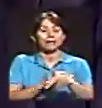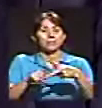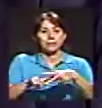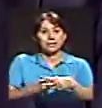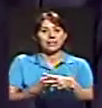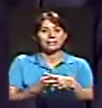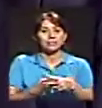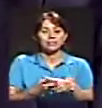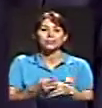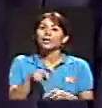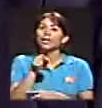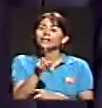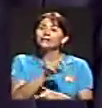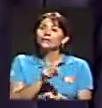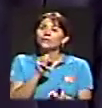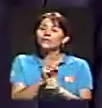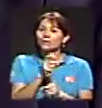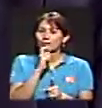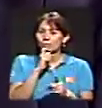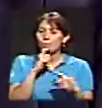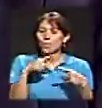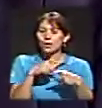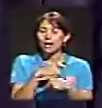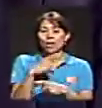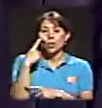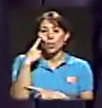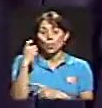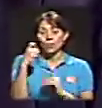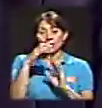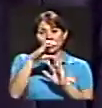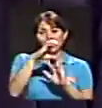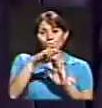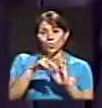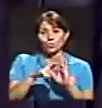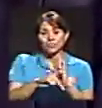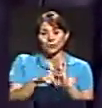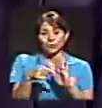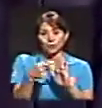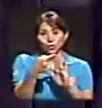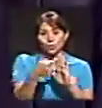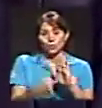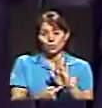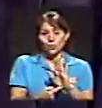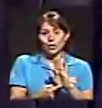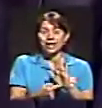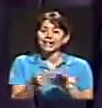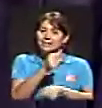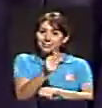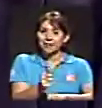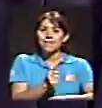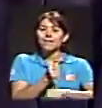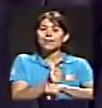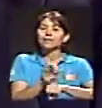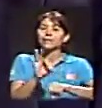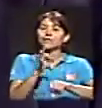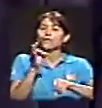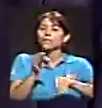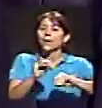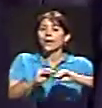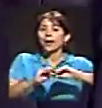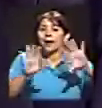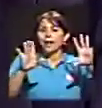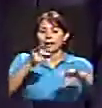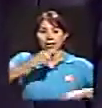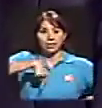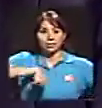esto es complicado porque la Constitución claramente establece que debemos